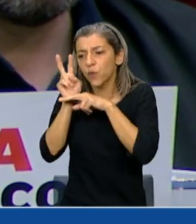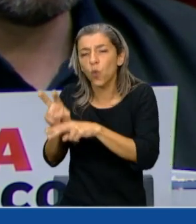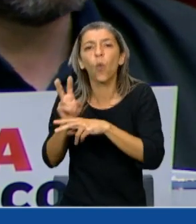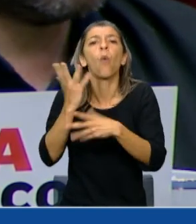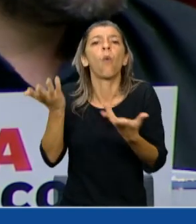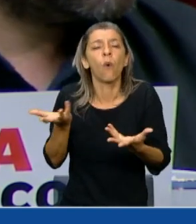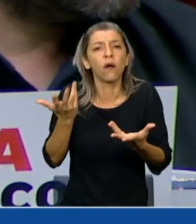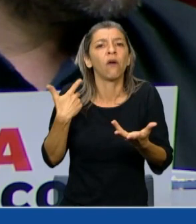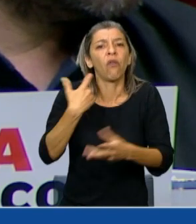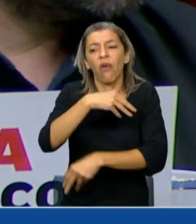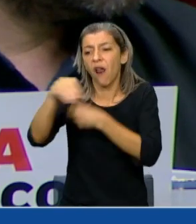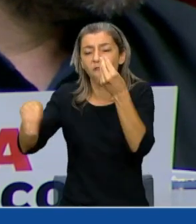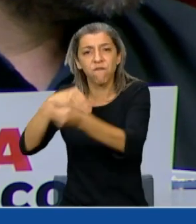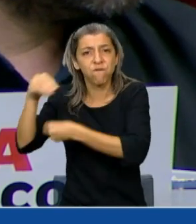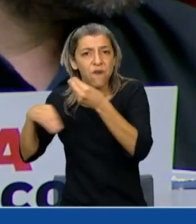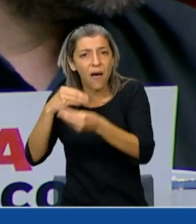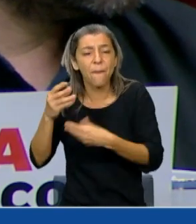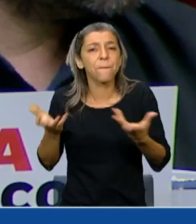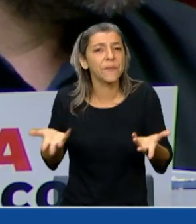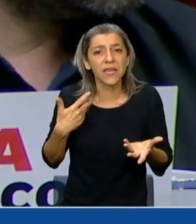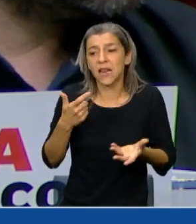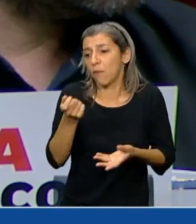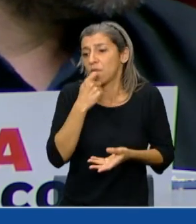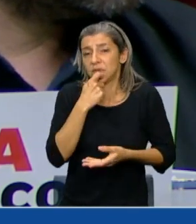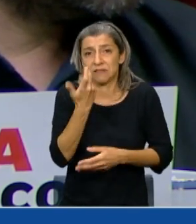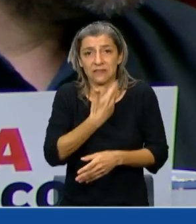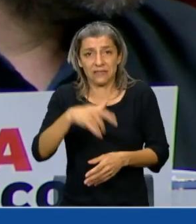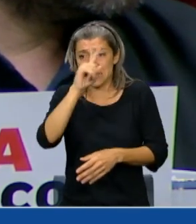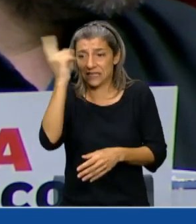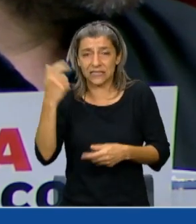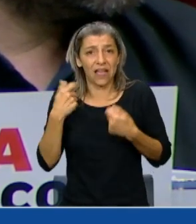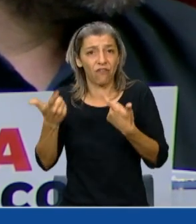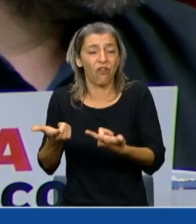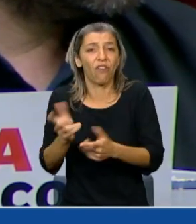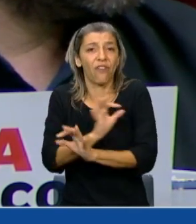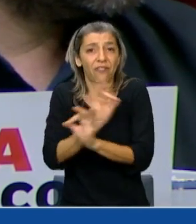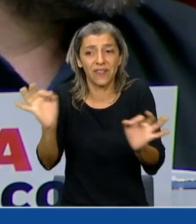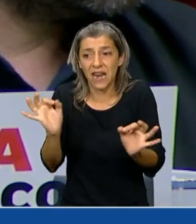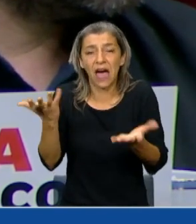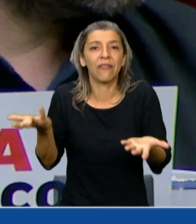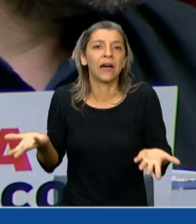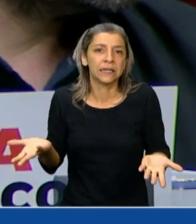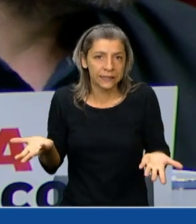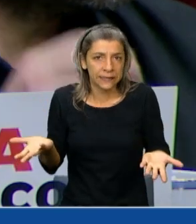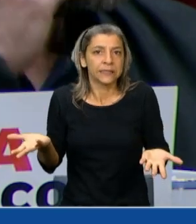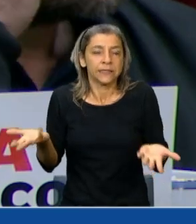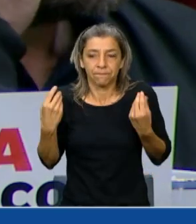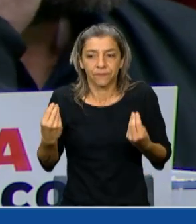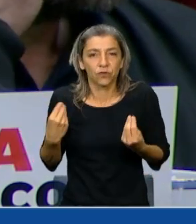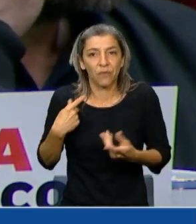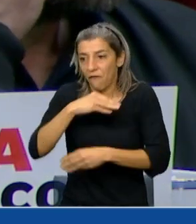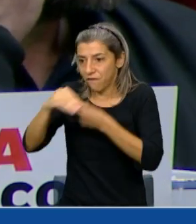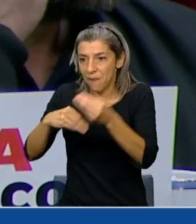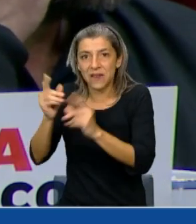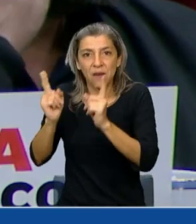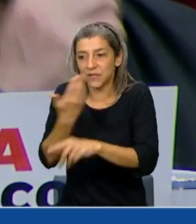resuelto el tema ante la falta de una política estatal, recuperando tierras y no desalojándolas, no va a